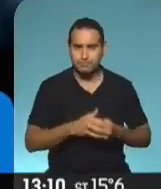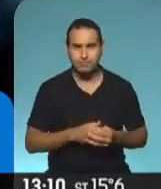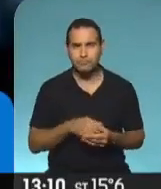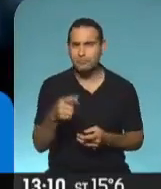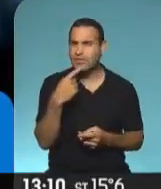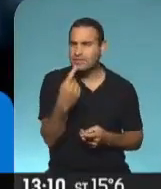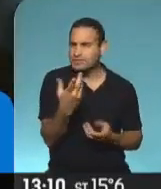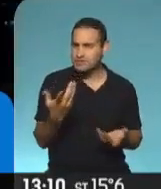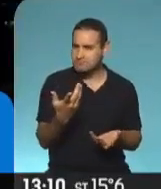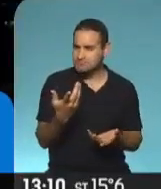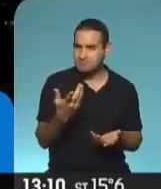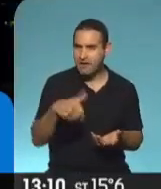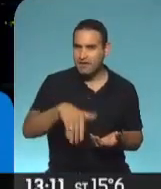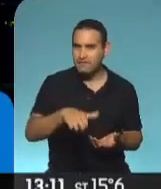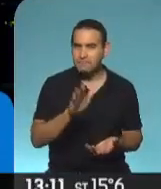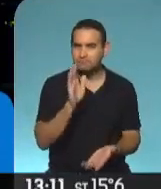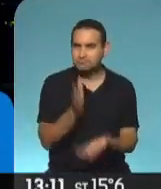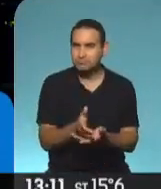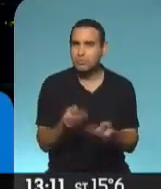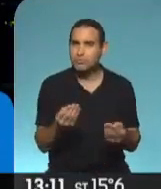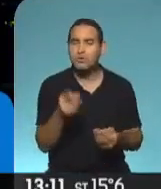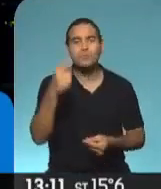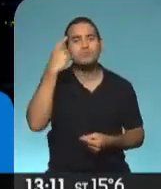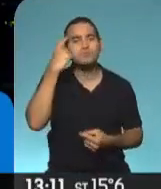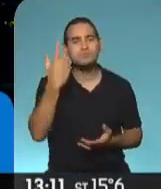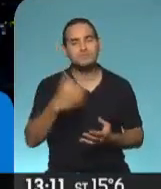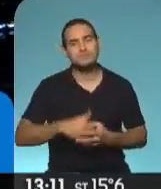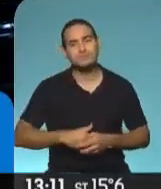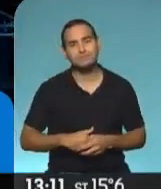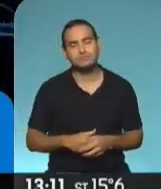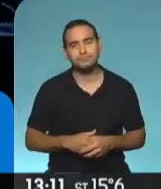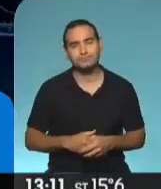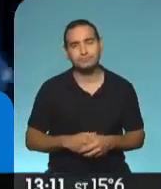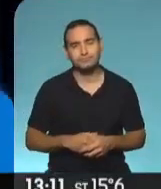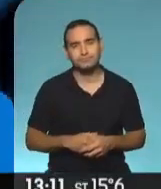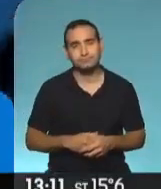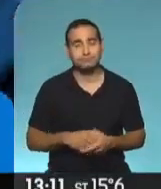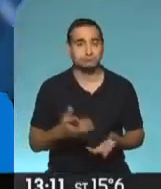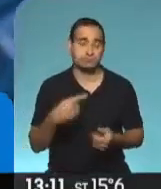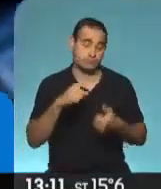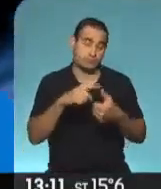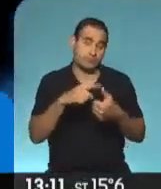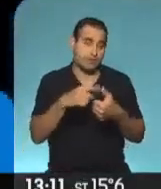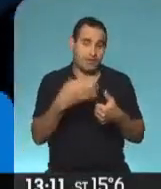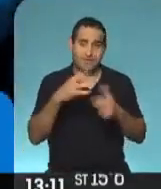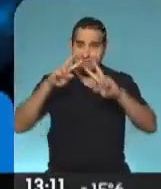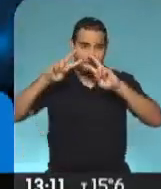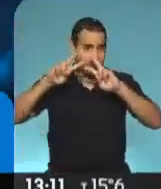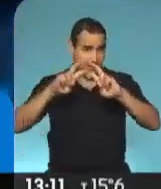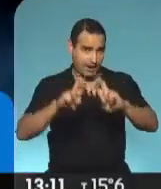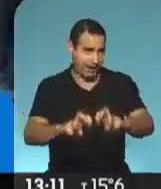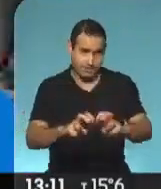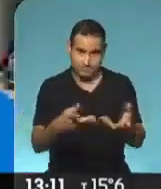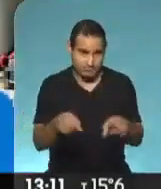en el asunto recién. ¿Cuál cree que debería ser la medida entonces? La medida número 1 es investigar, como